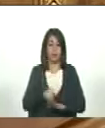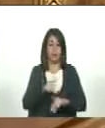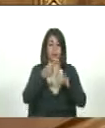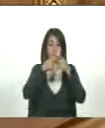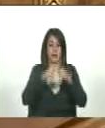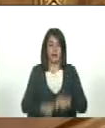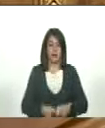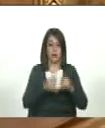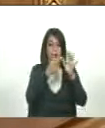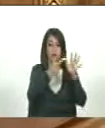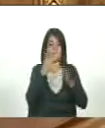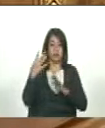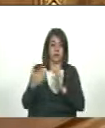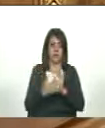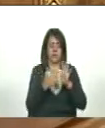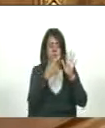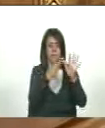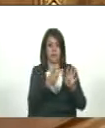un monto máximo de